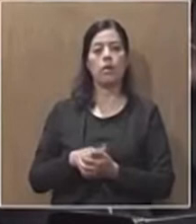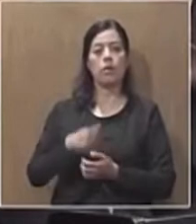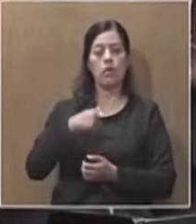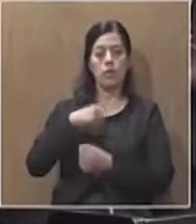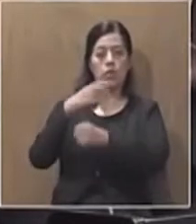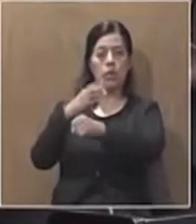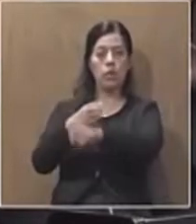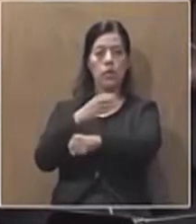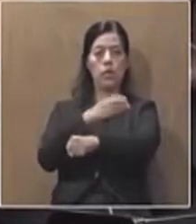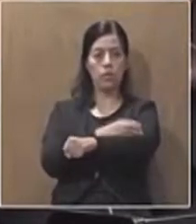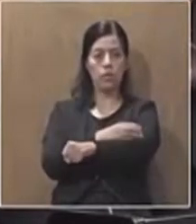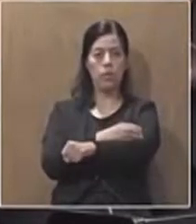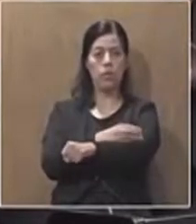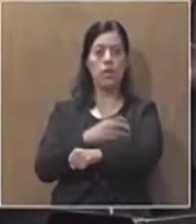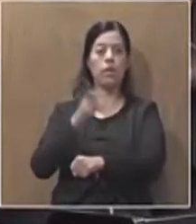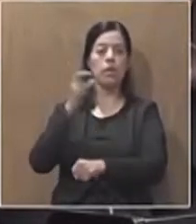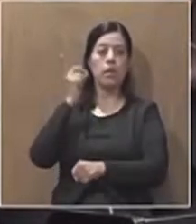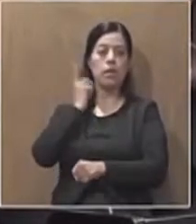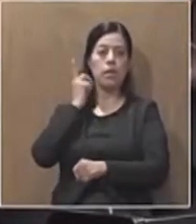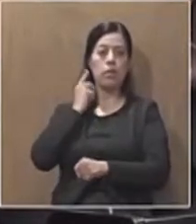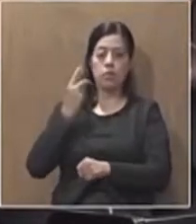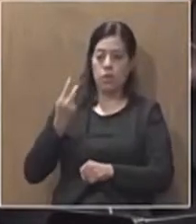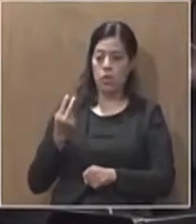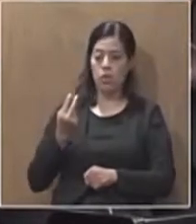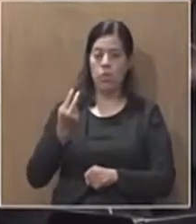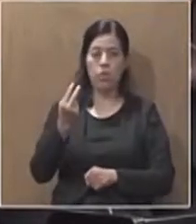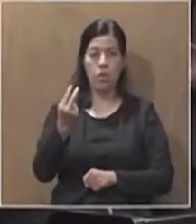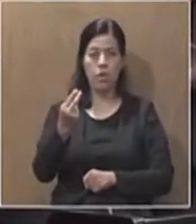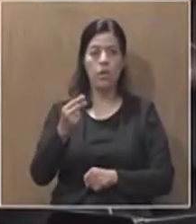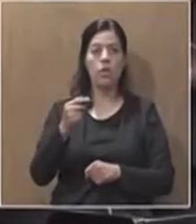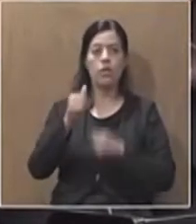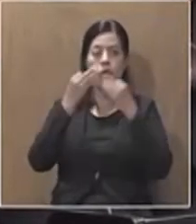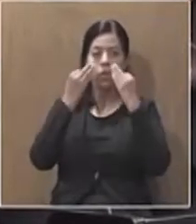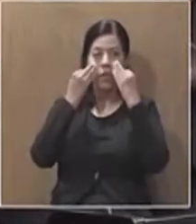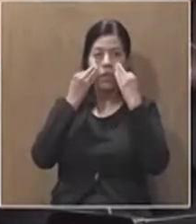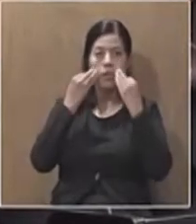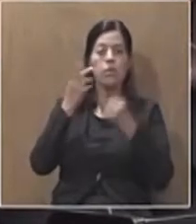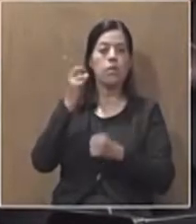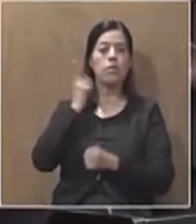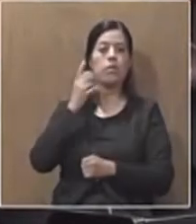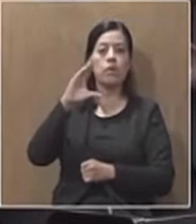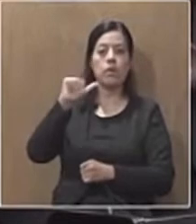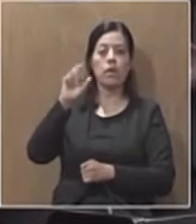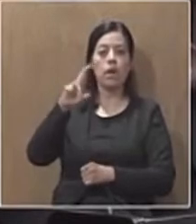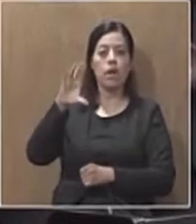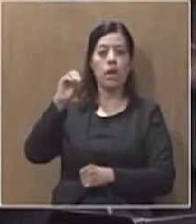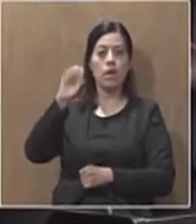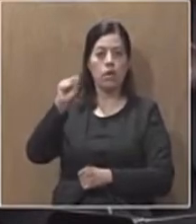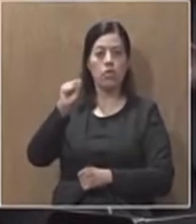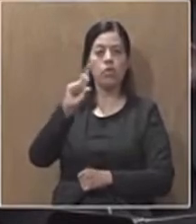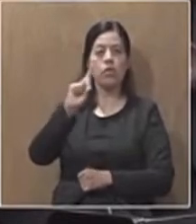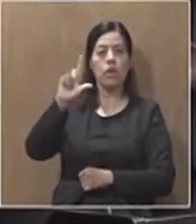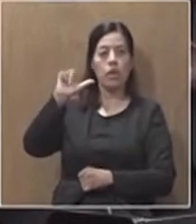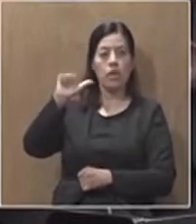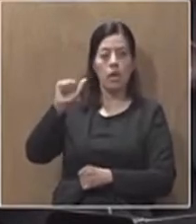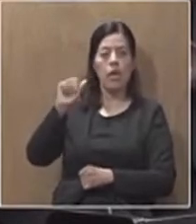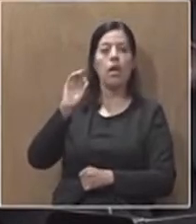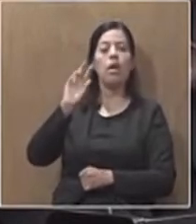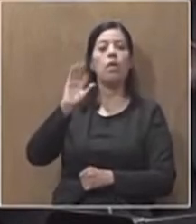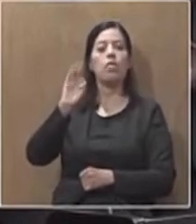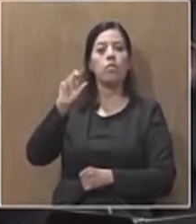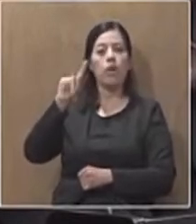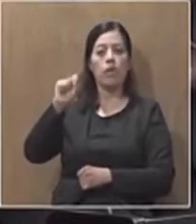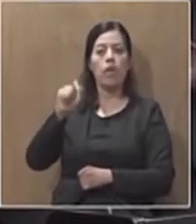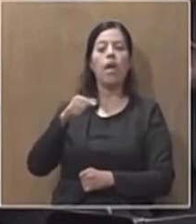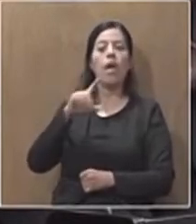que yo acompañar a una compañera diputada fui testigo de que el diputado Carlos de la Fuente tuvo sino un intento de agresión si